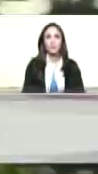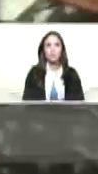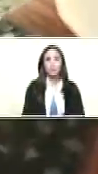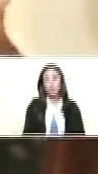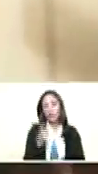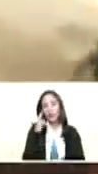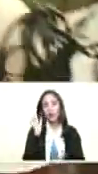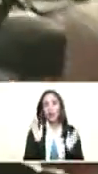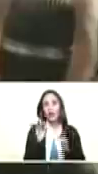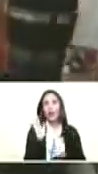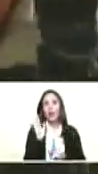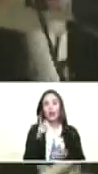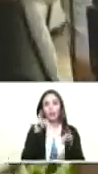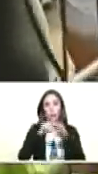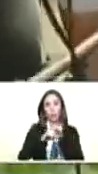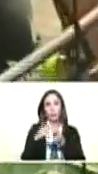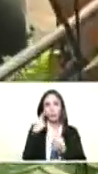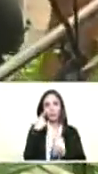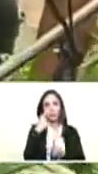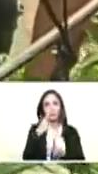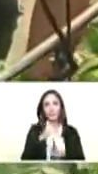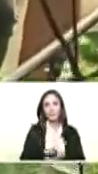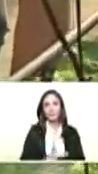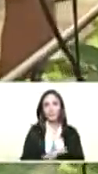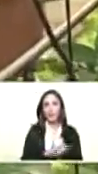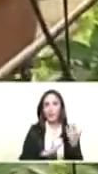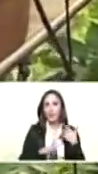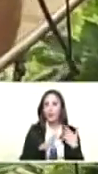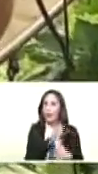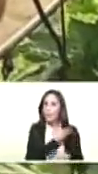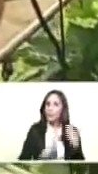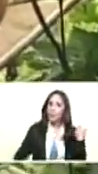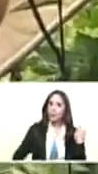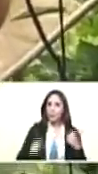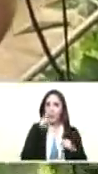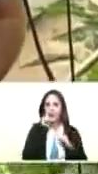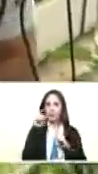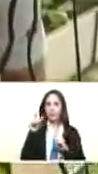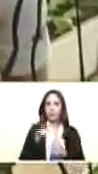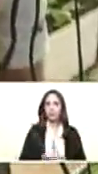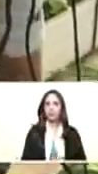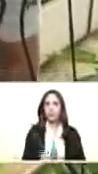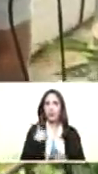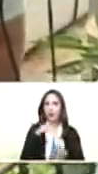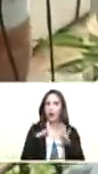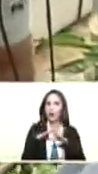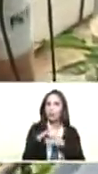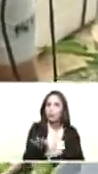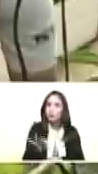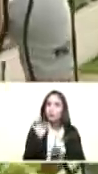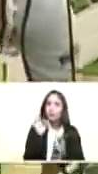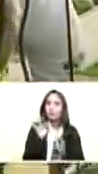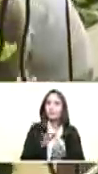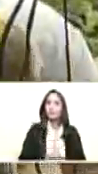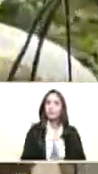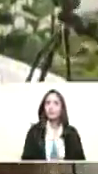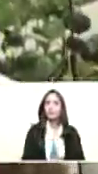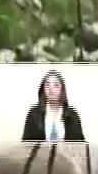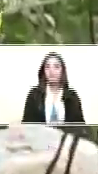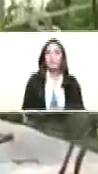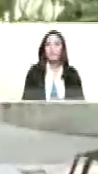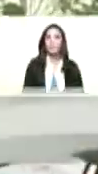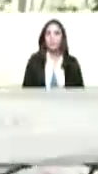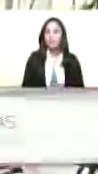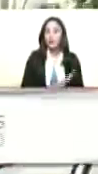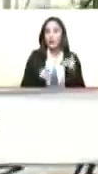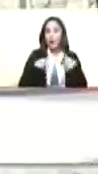Lo dejo en tus manos, Silita. Para que ustedes vean. Hoy estamos cumpliendo 2 años en que nació, bendito día,